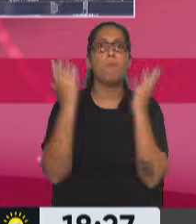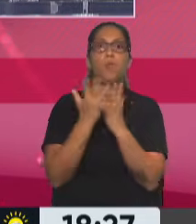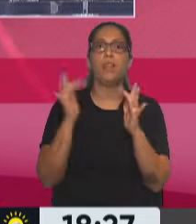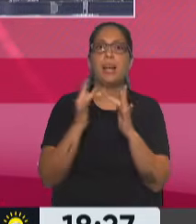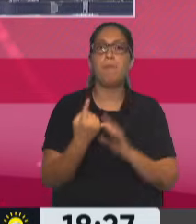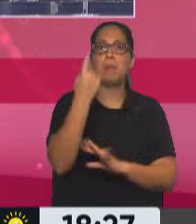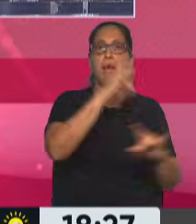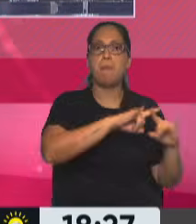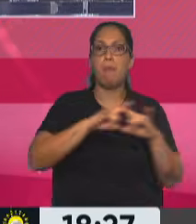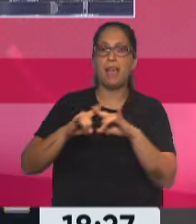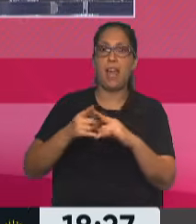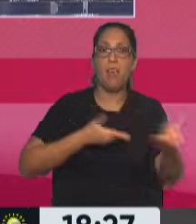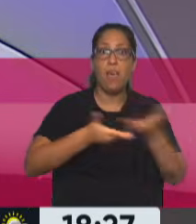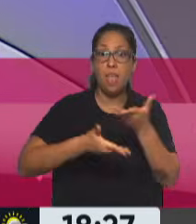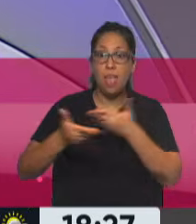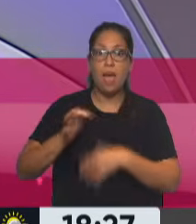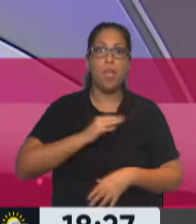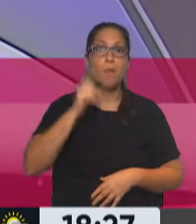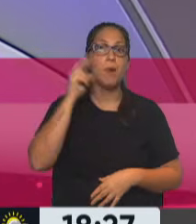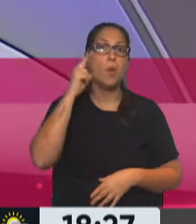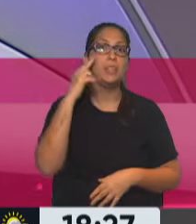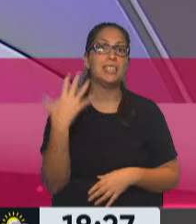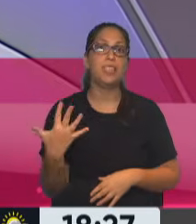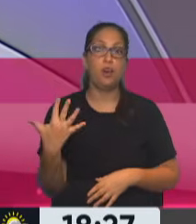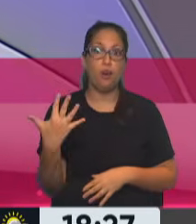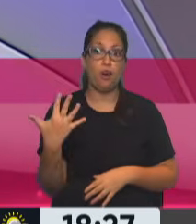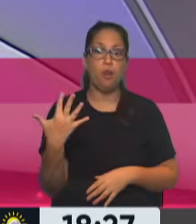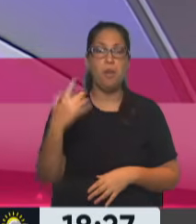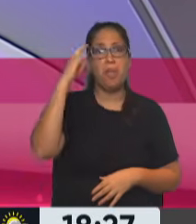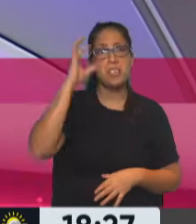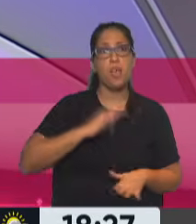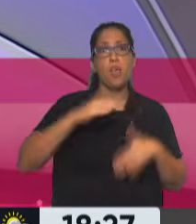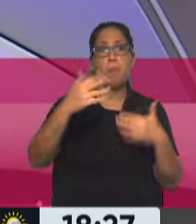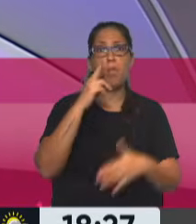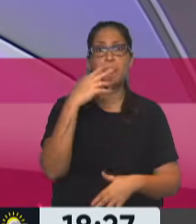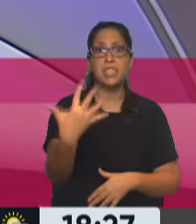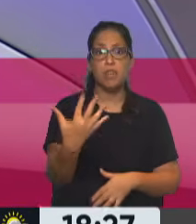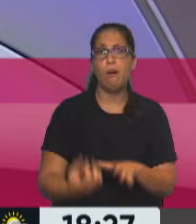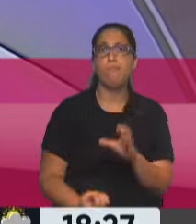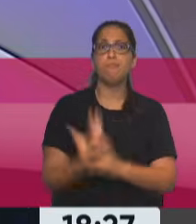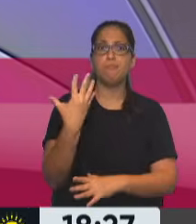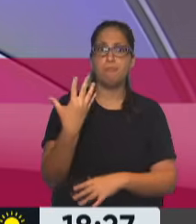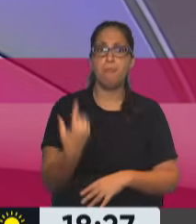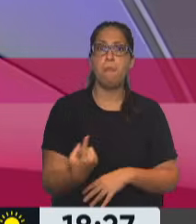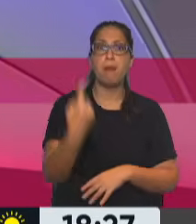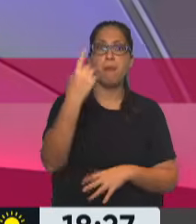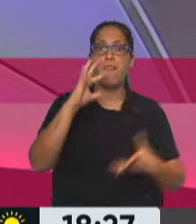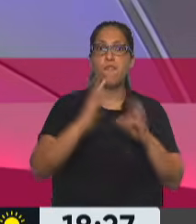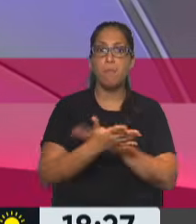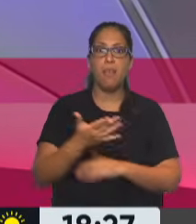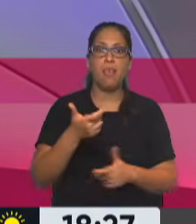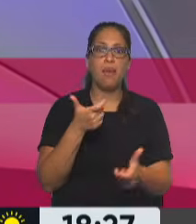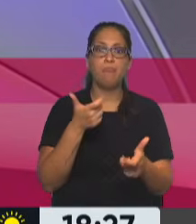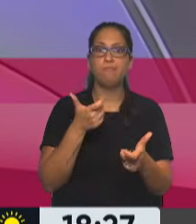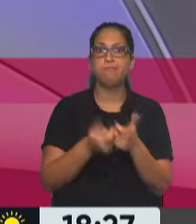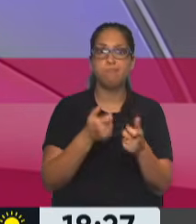página web con interacción se dio en el año 1995. Si querés, 10 años después, en el 2005, aparece una primera manifestación de un dispositivo tecnológico que se